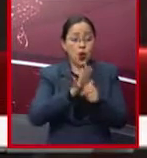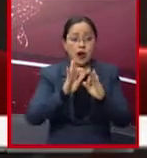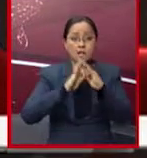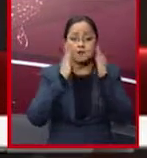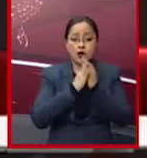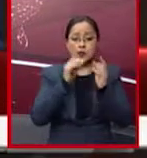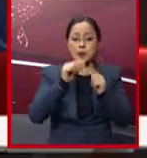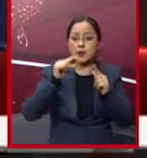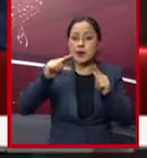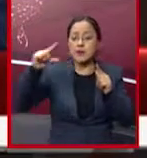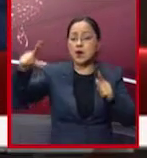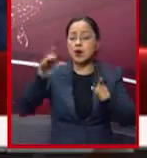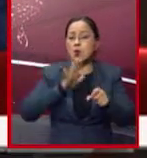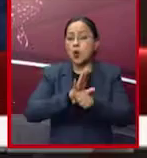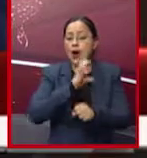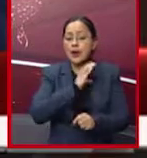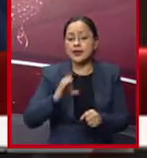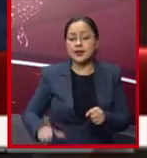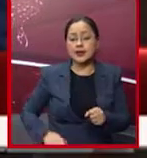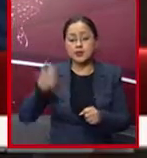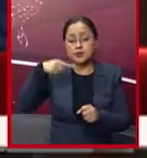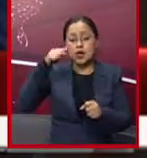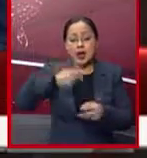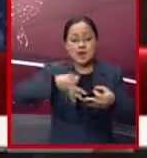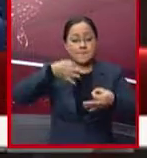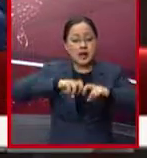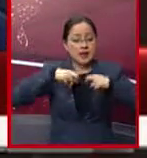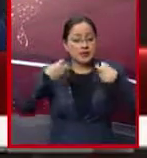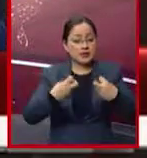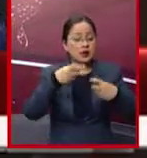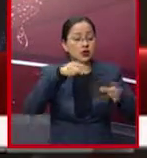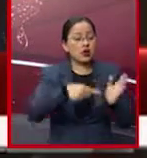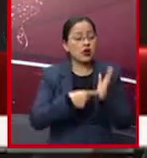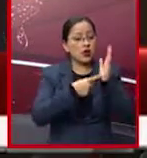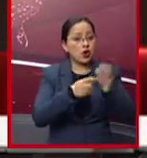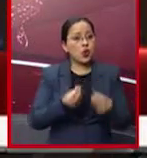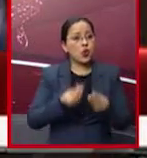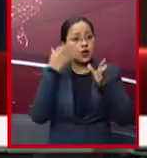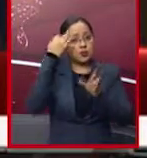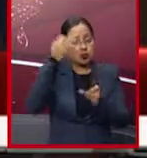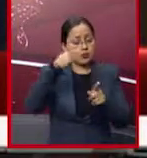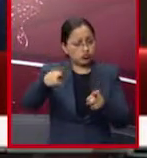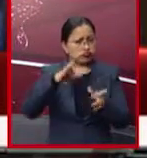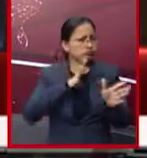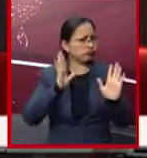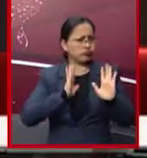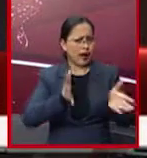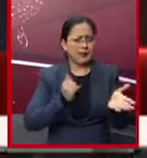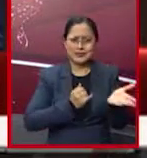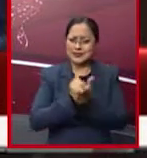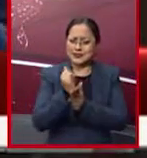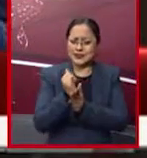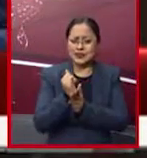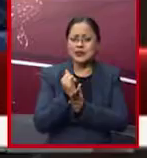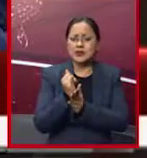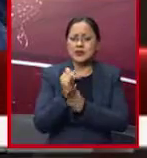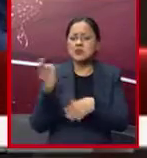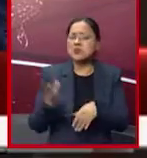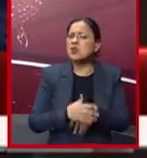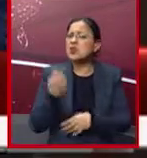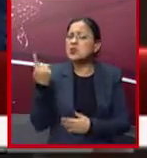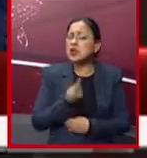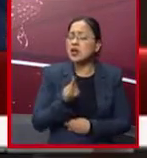o qué candidatos a magistrados ocuparían durante cuánto tiempo sus cargos, porque la